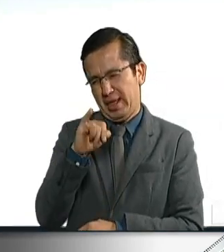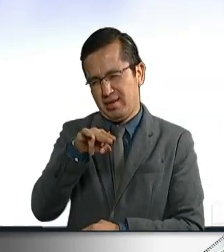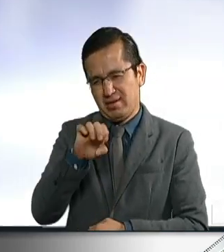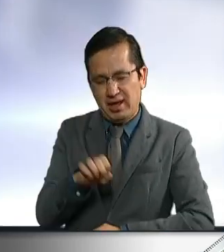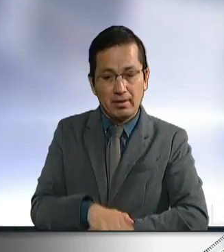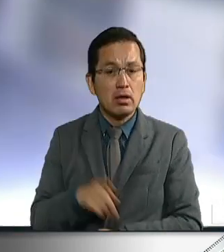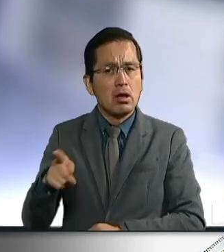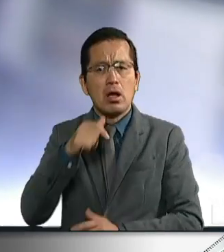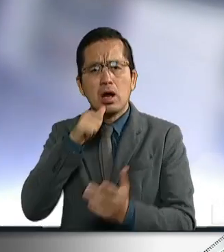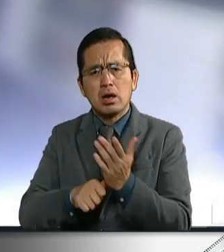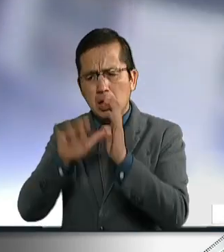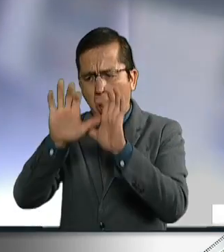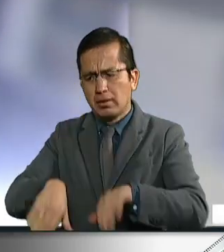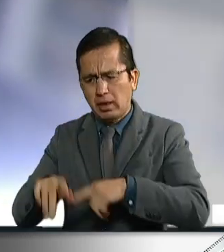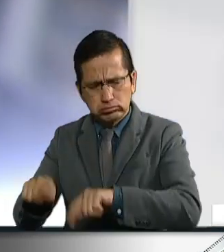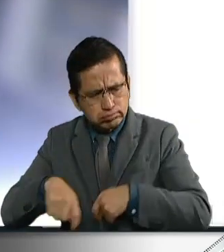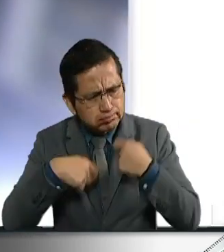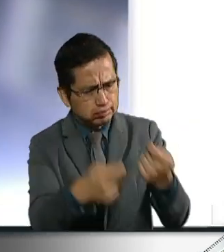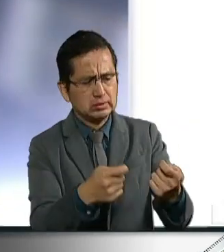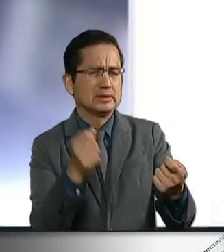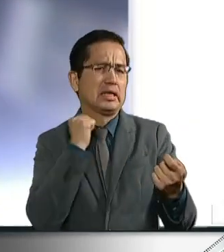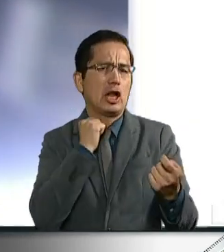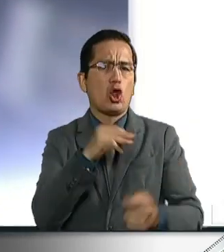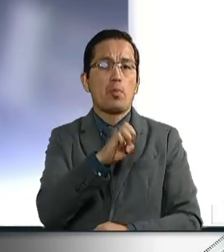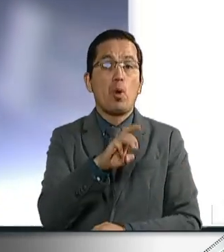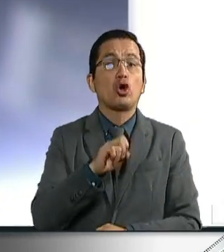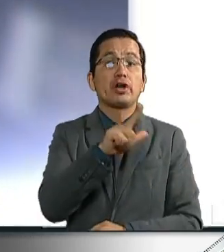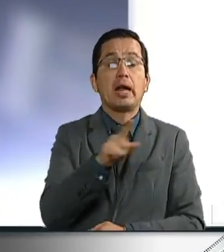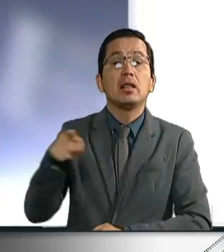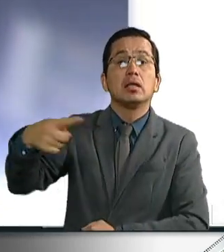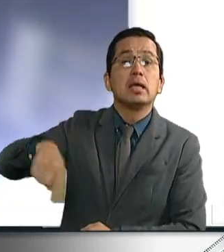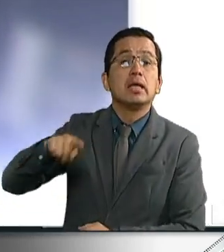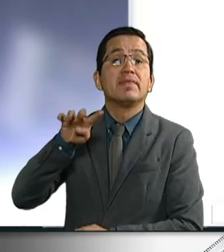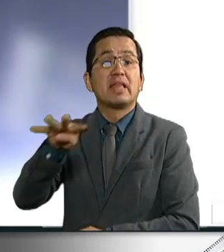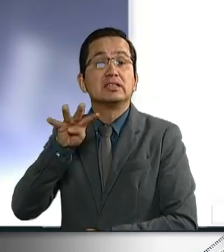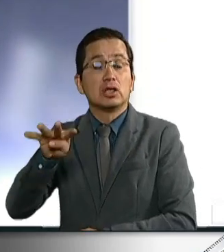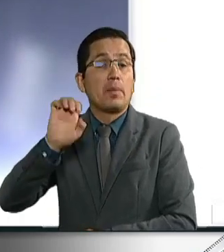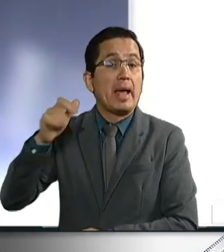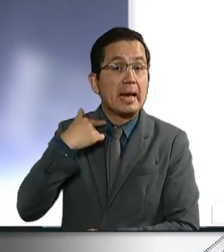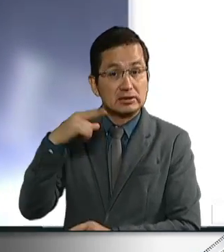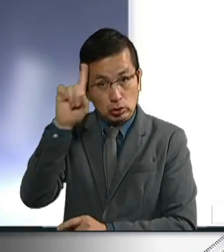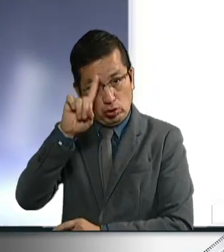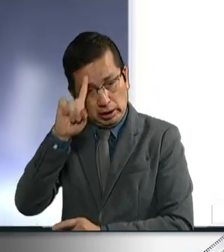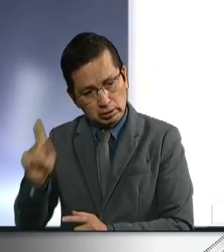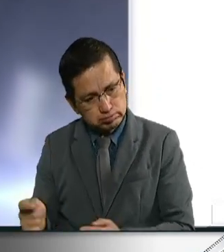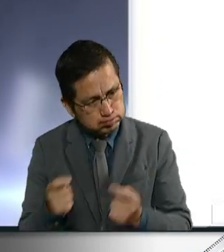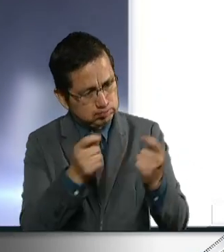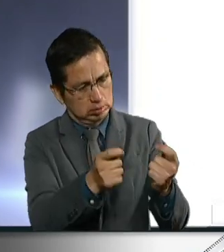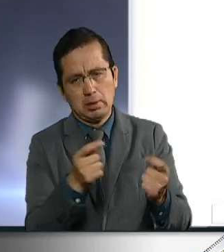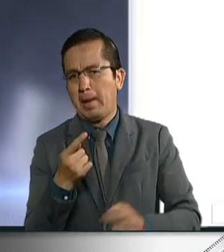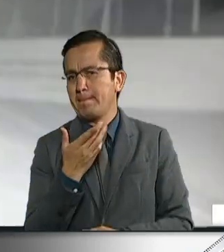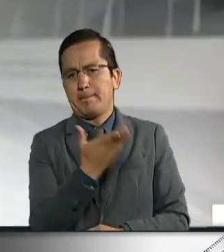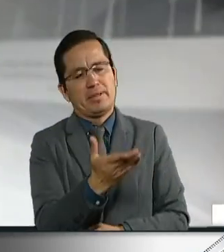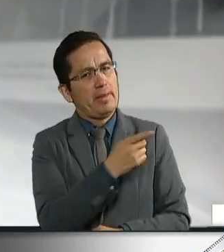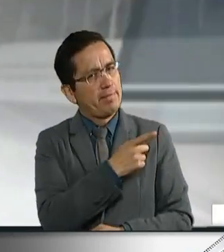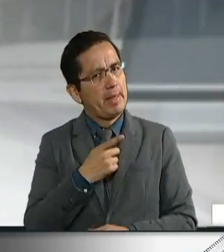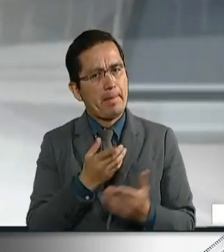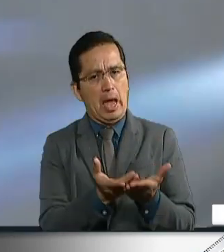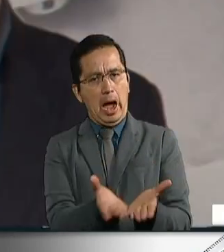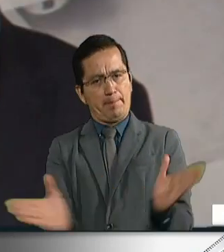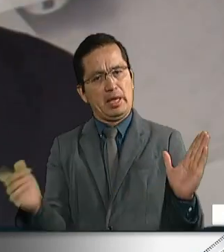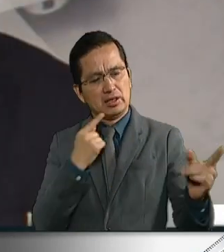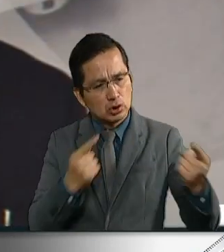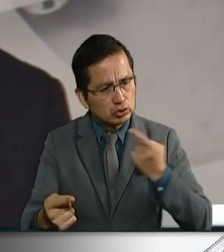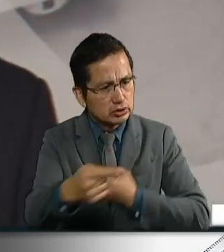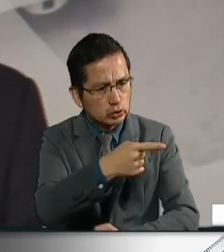una carta al senador Monreal a nombre de 19 exconsejeros más y pidieron un parlamento abierto.